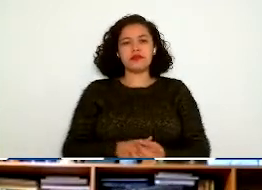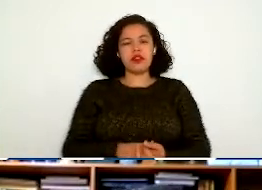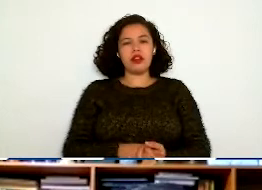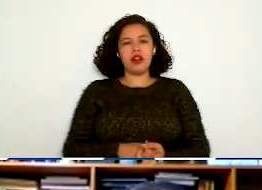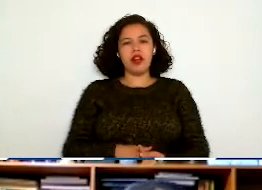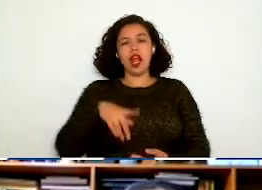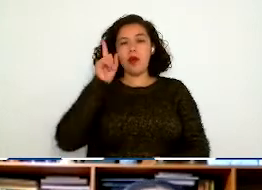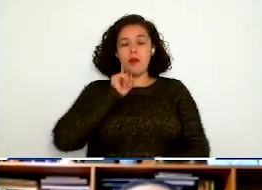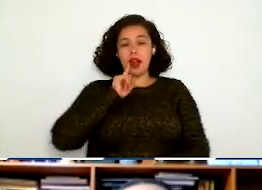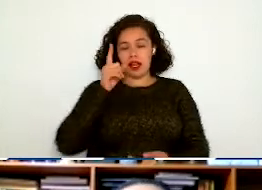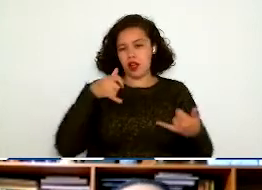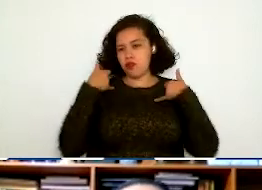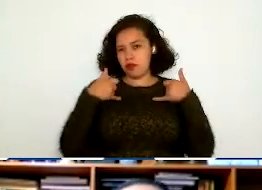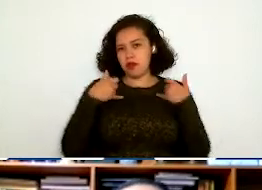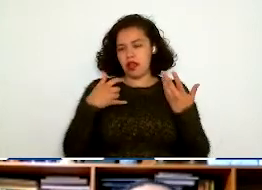muchos años, ¿no?